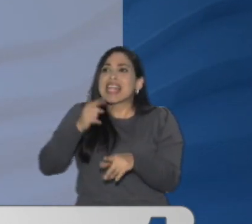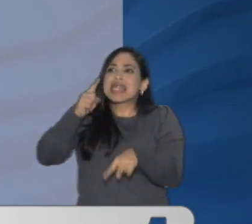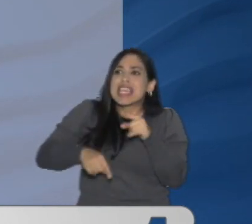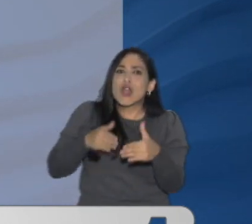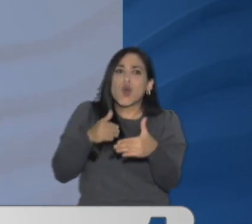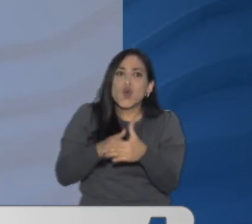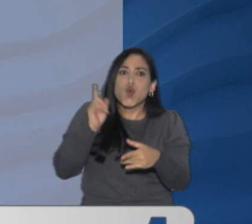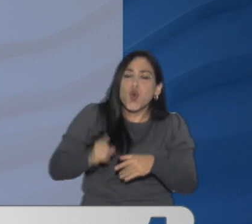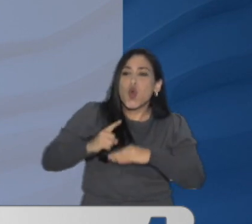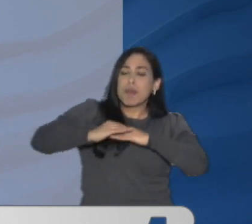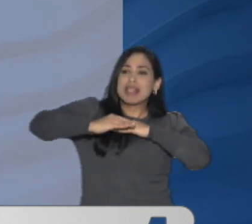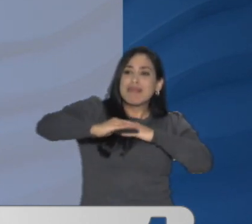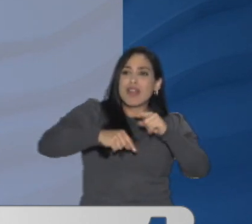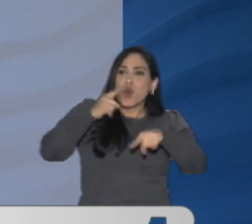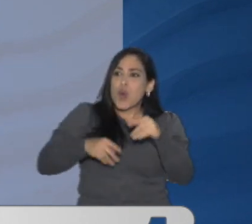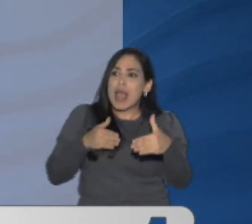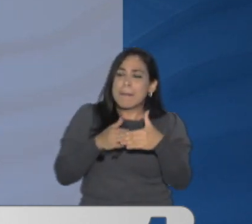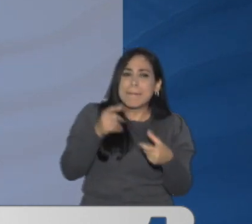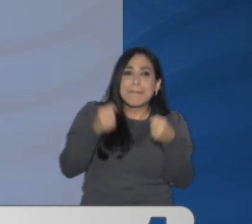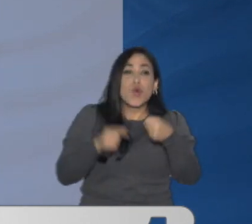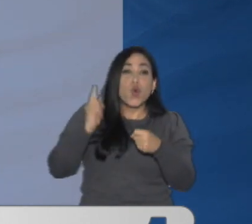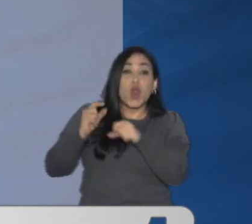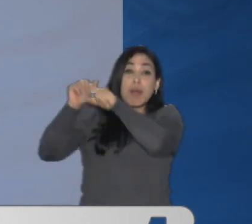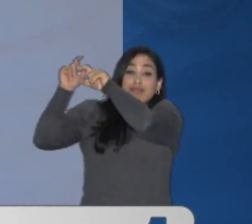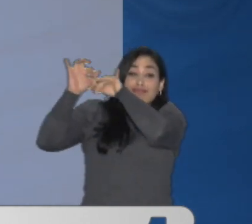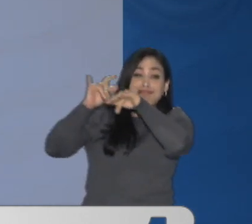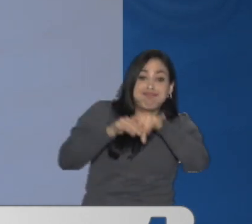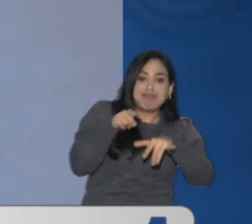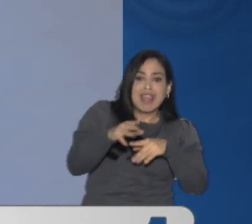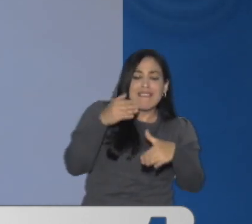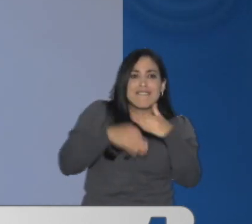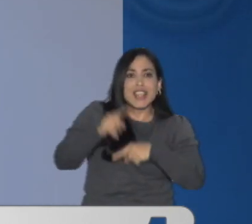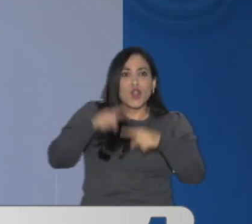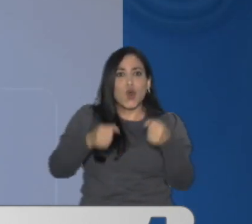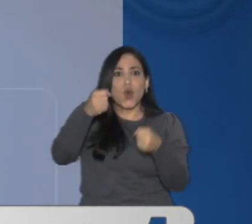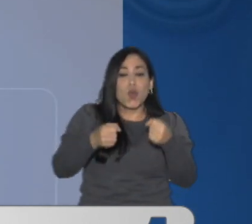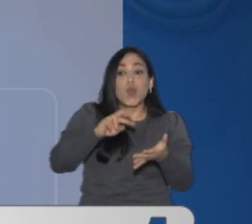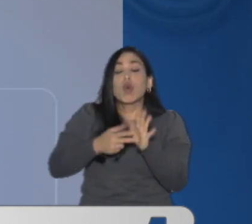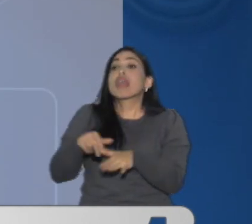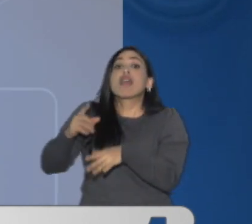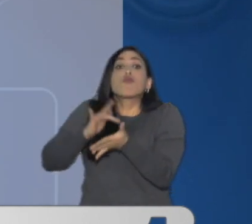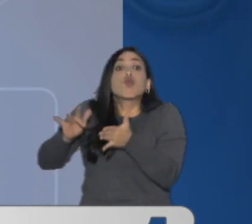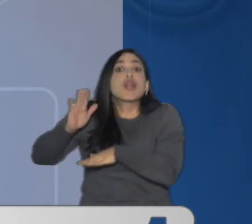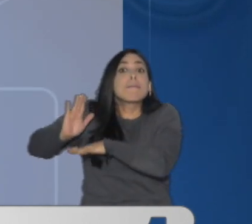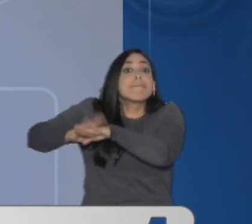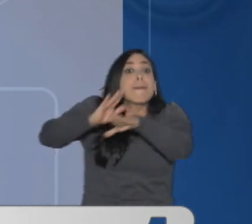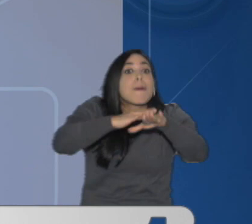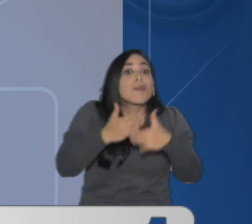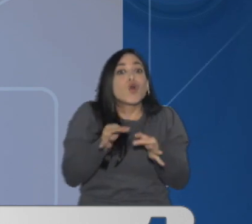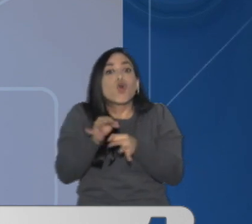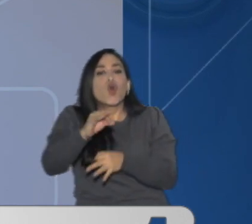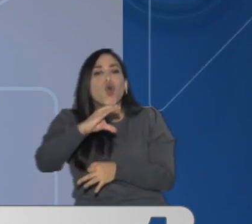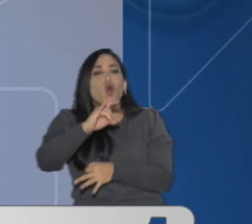por el taponamiento de las vías con fuertes derrumbes. Las últimas alertas se han presentado en los sectores de